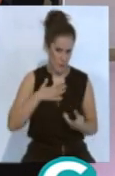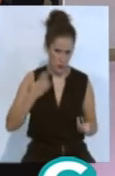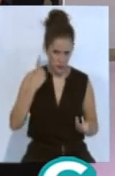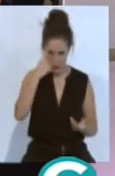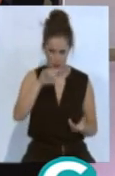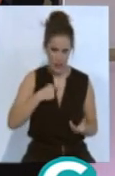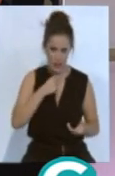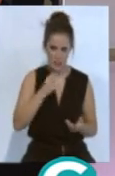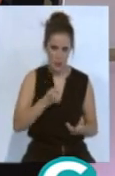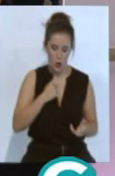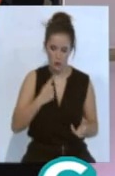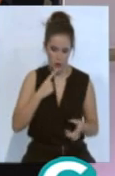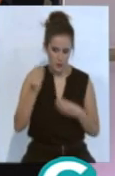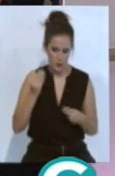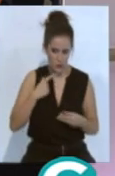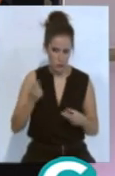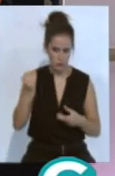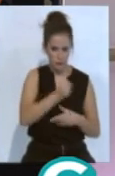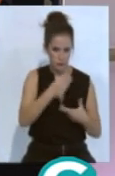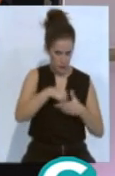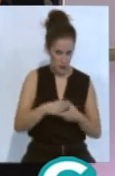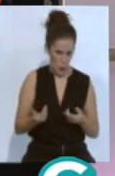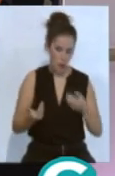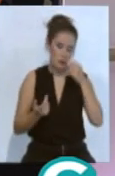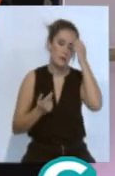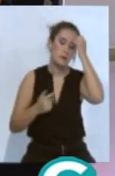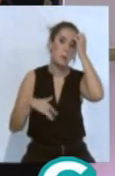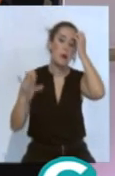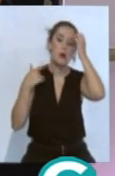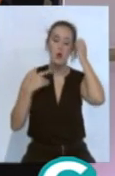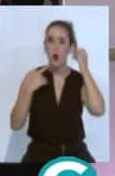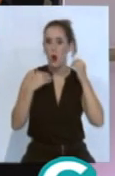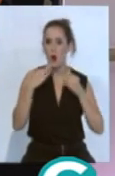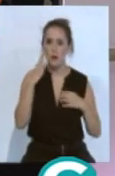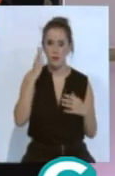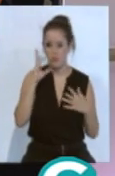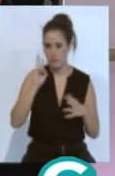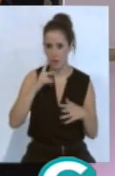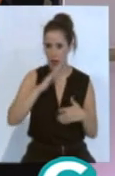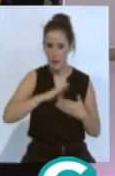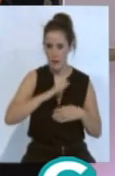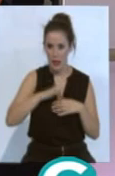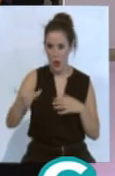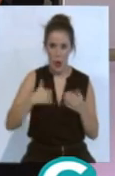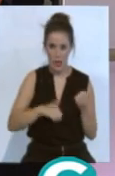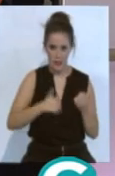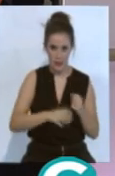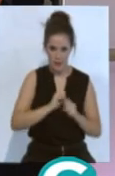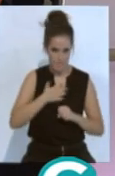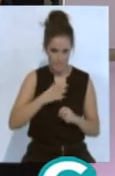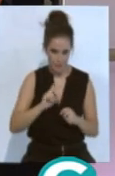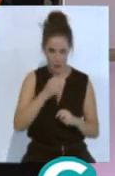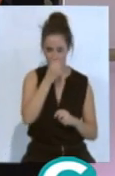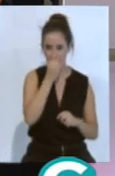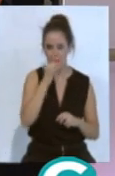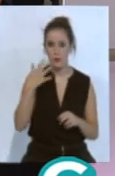chirigota iba a contar conmigo. ¿Qué pasa? Que yo no soy capaz de enfrentarme a un folio en blanco ahora mismo ni a coger la guitarra, siquiera. O sea,